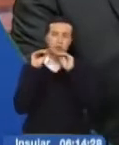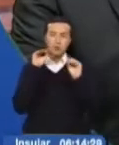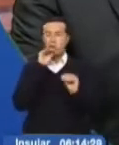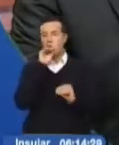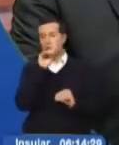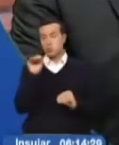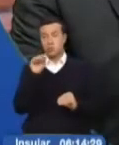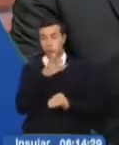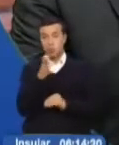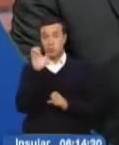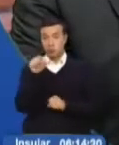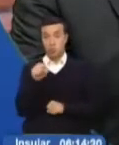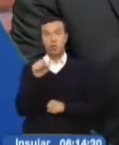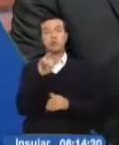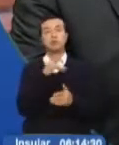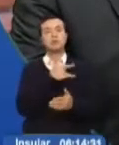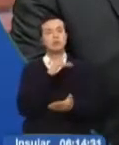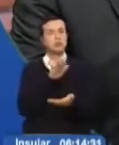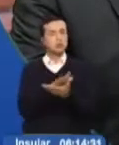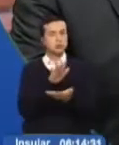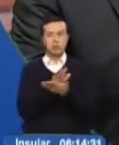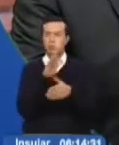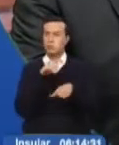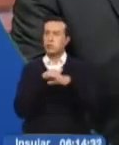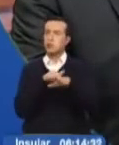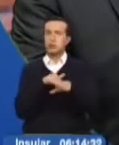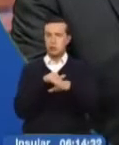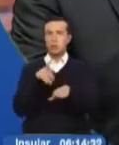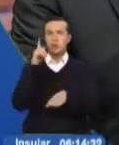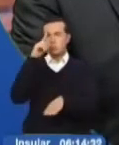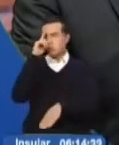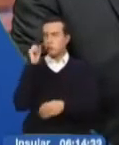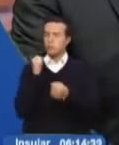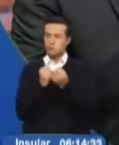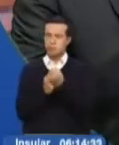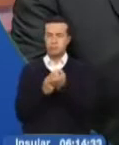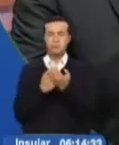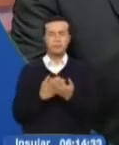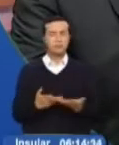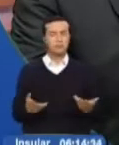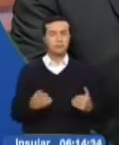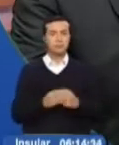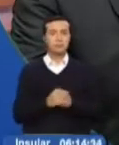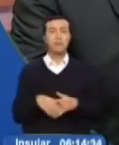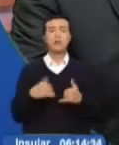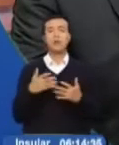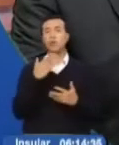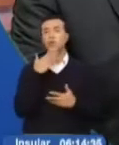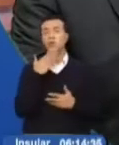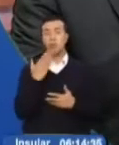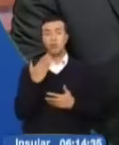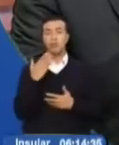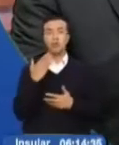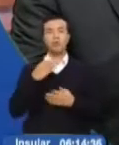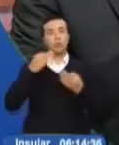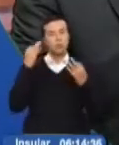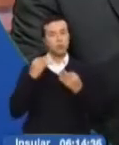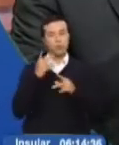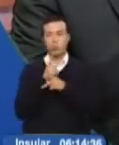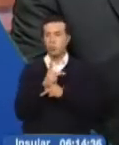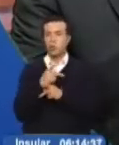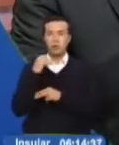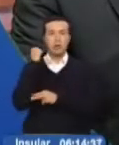decirles que que pueden estar tranquilos que tienen el respaldo del gobierno y que precisamente lo que buscamos es defender y precautelar